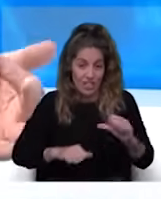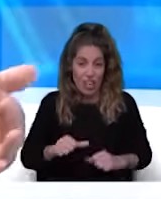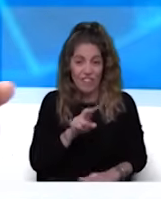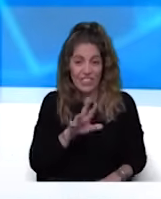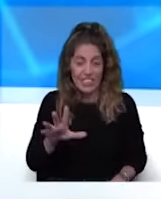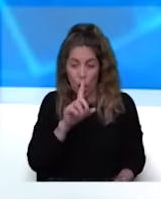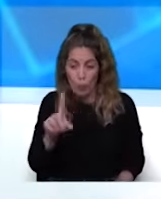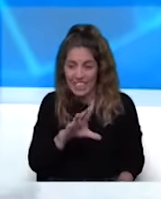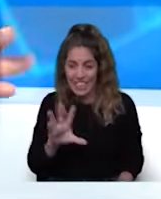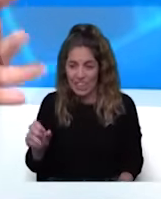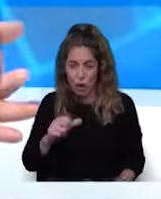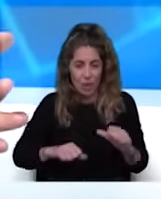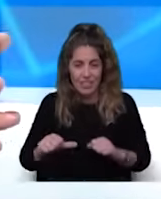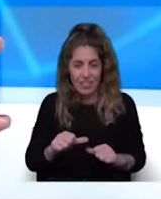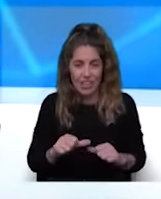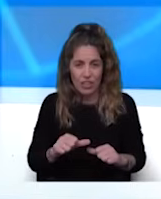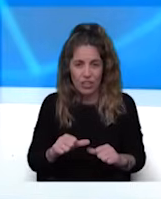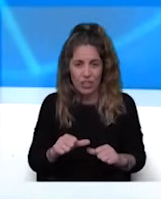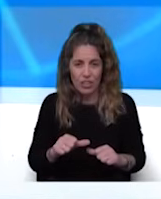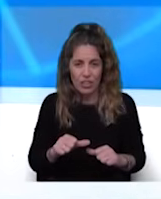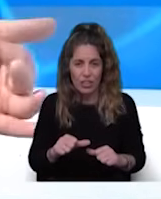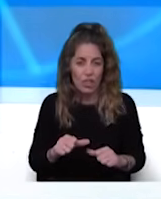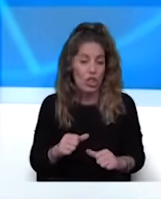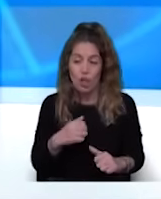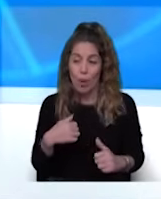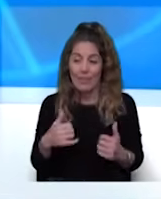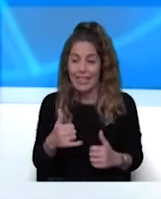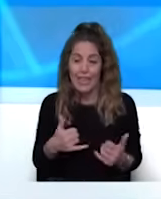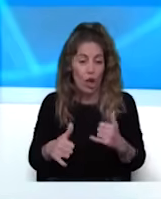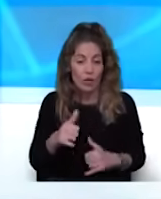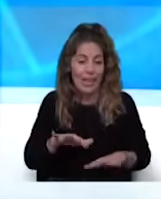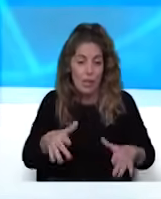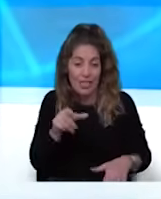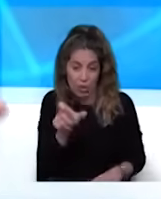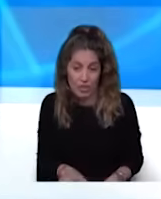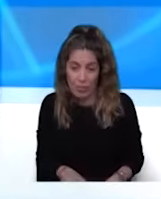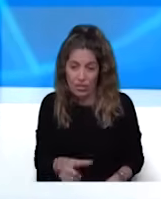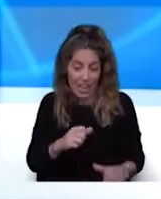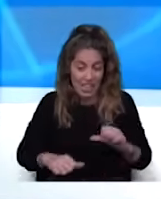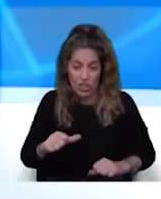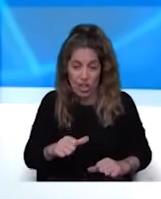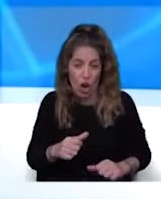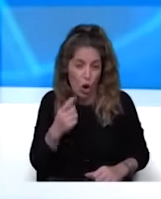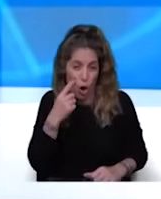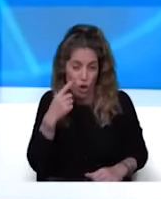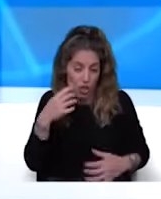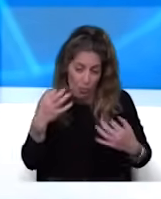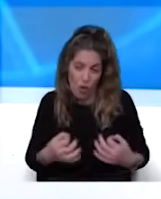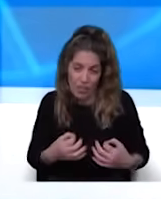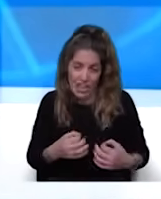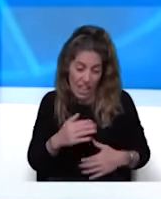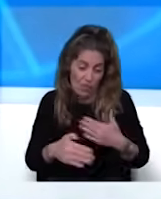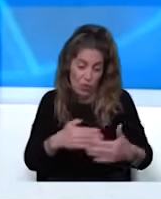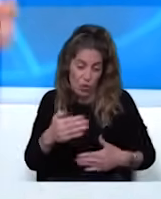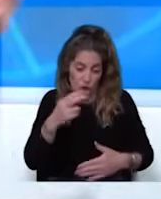25,500 lesionados y nadie me tiene que contar la película de qué es lo que pasa con esos lesionados porque conocemos muy bien la evolución